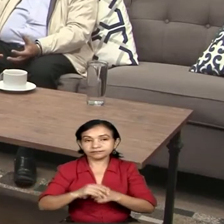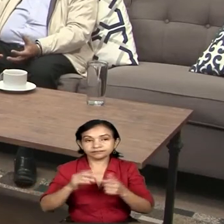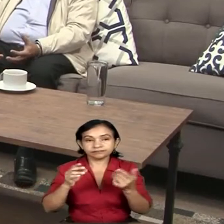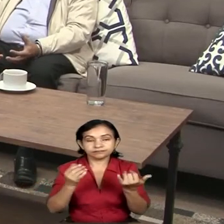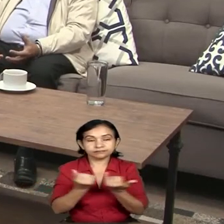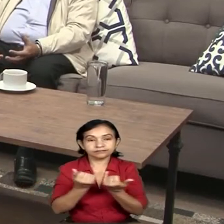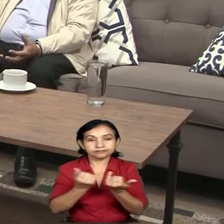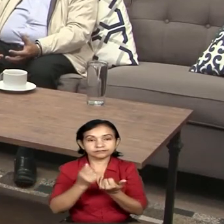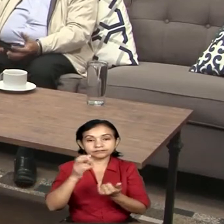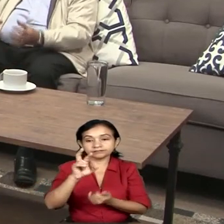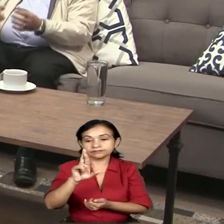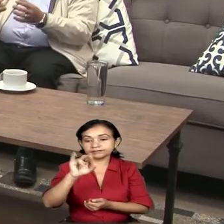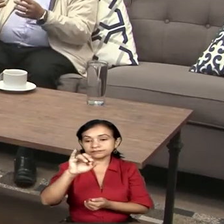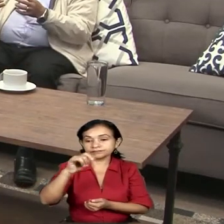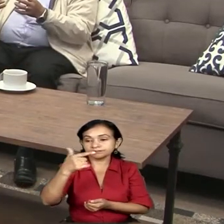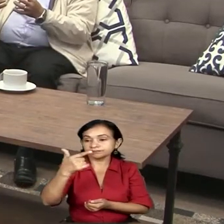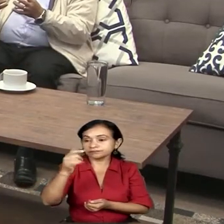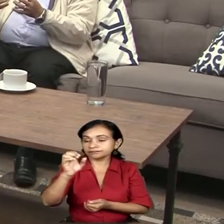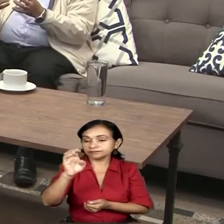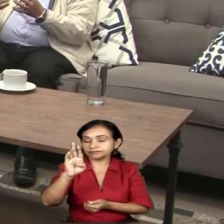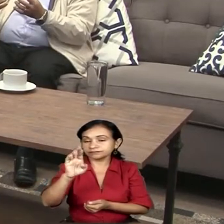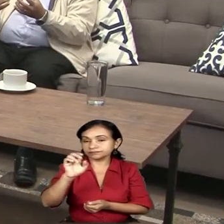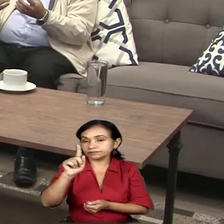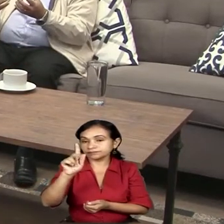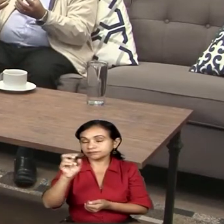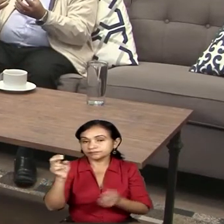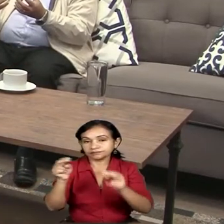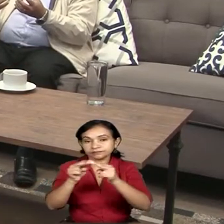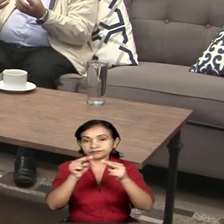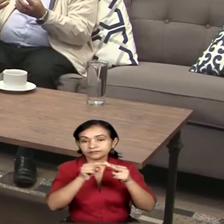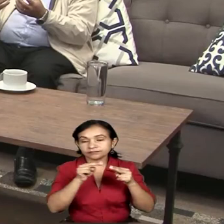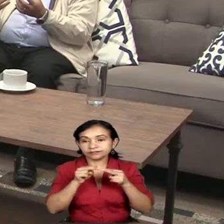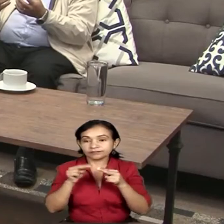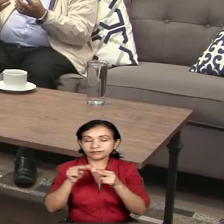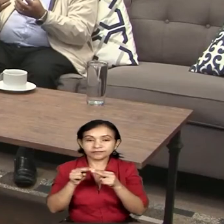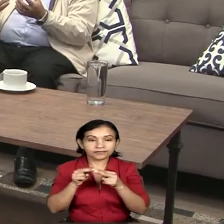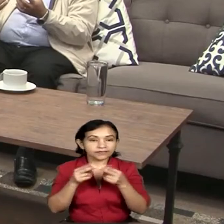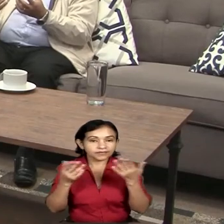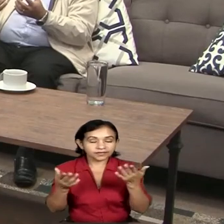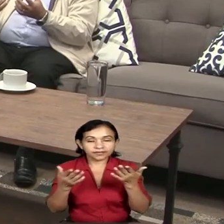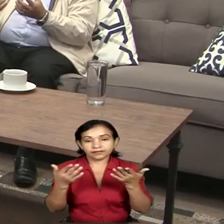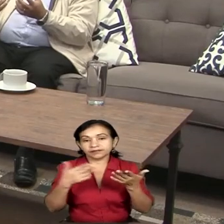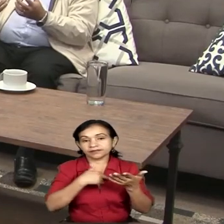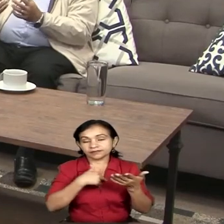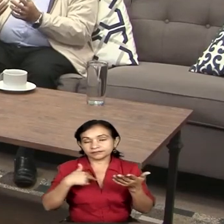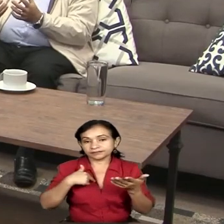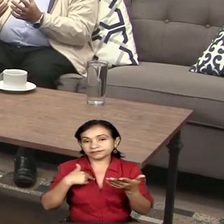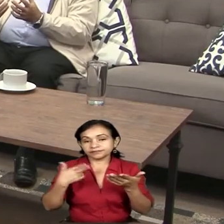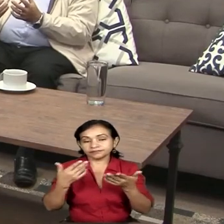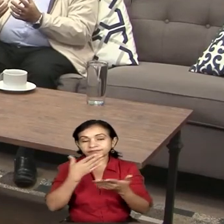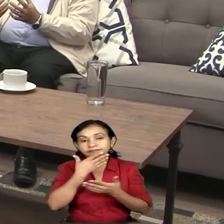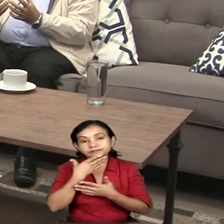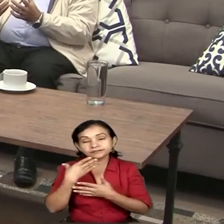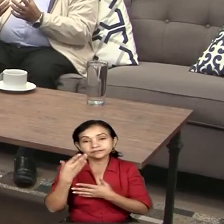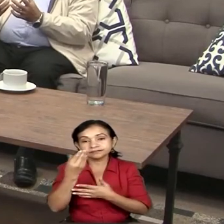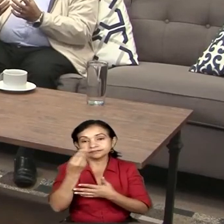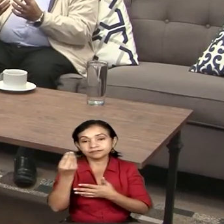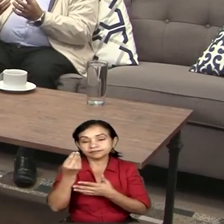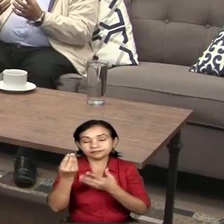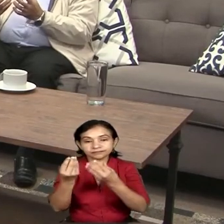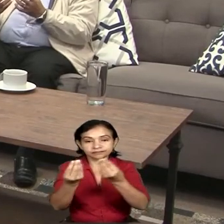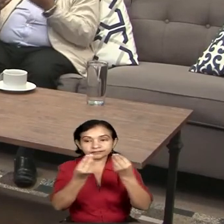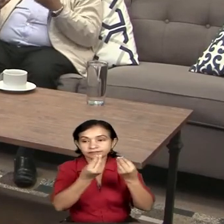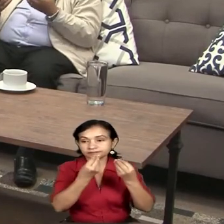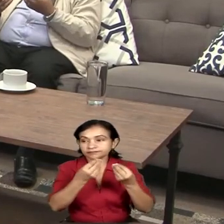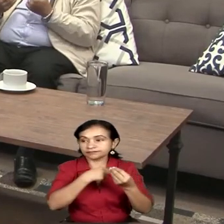Rigoberto es ese vínculo, es ese gesto de jóvenes